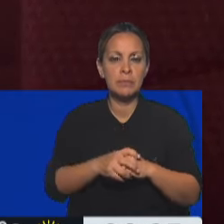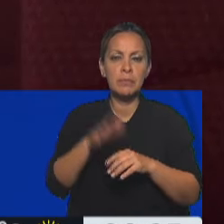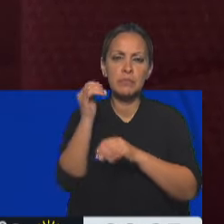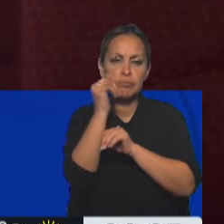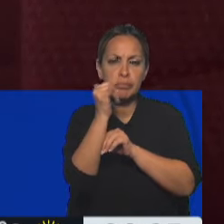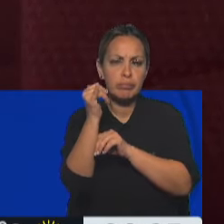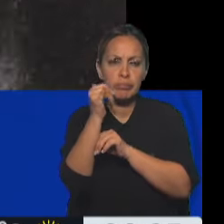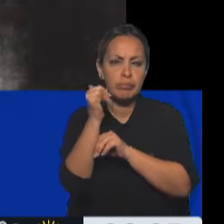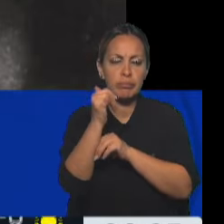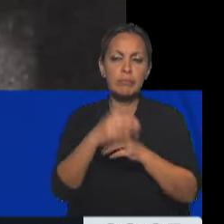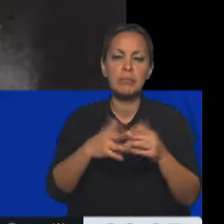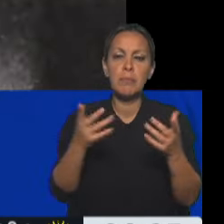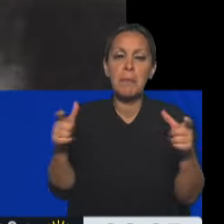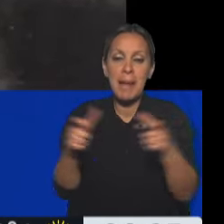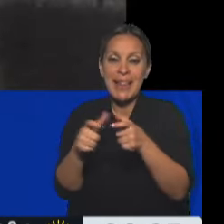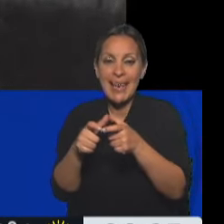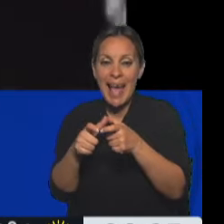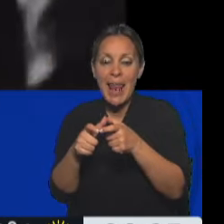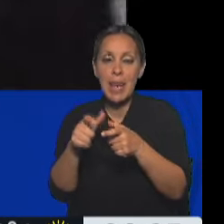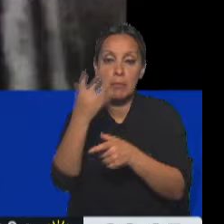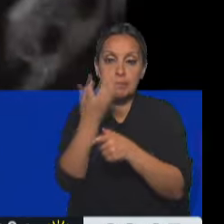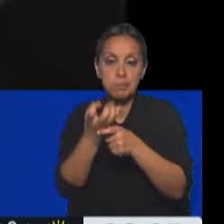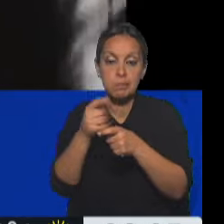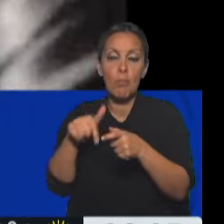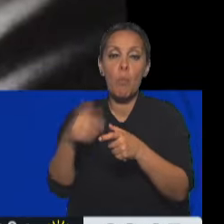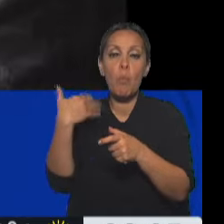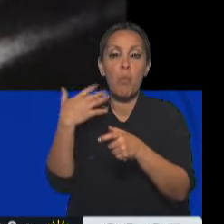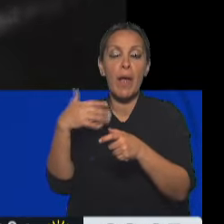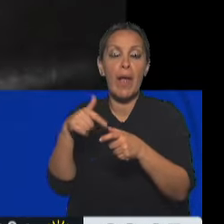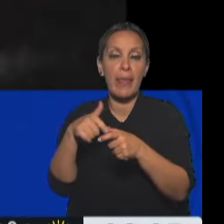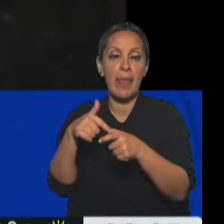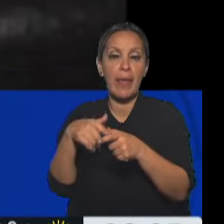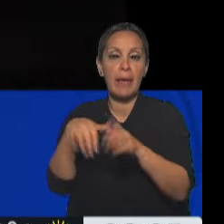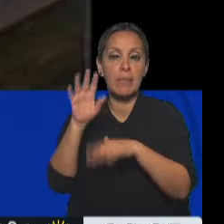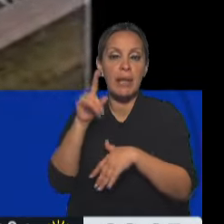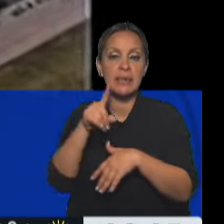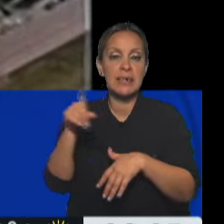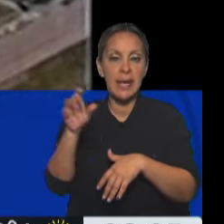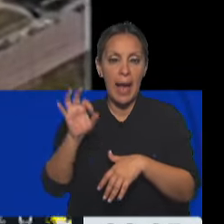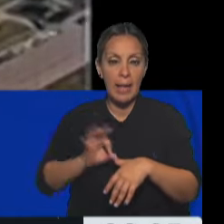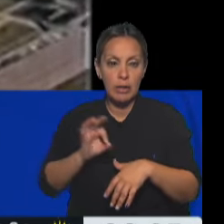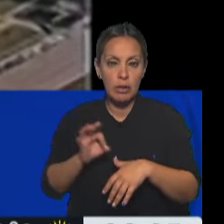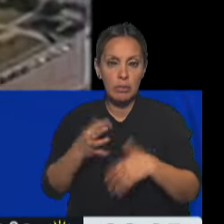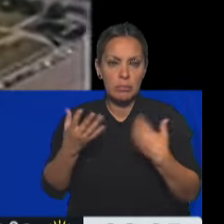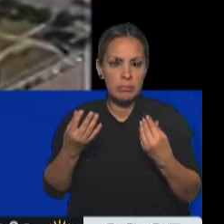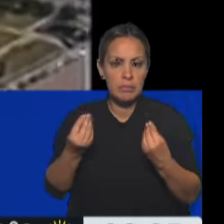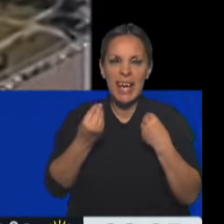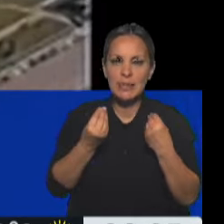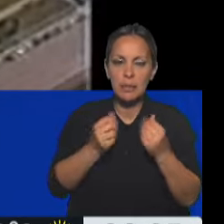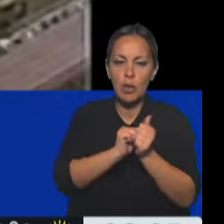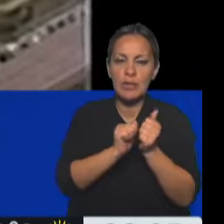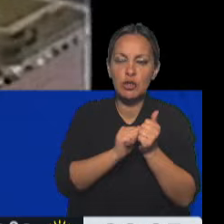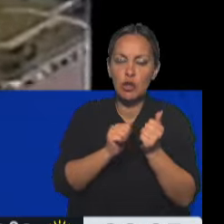puede durar más de 100 años, de hecho hay películas de más de 100 años. El soporte digital se borra en 10 años. ¿Qué haremos con nuestra historia